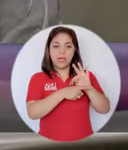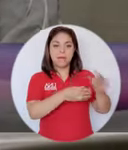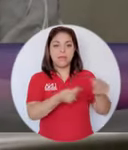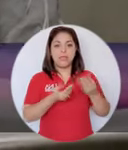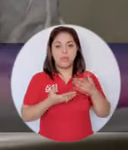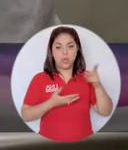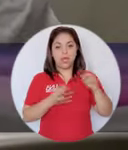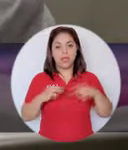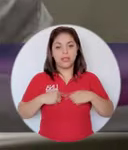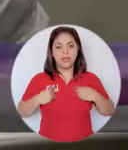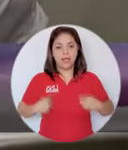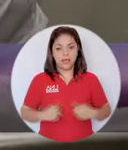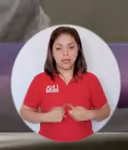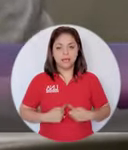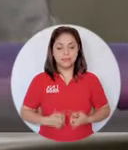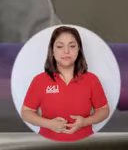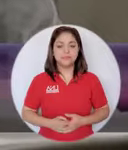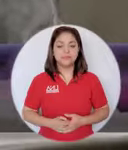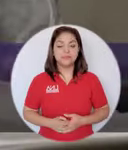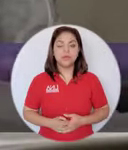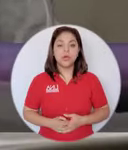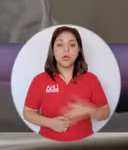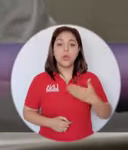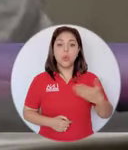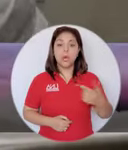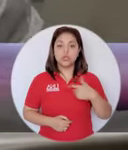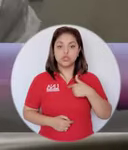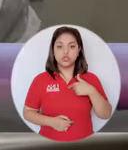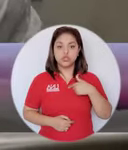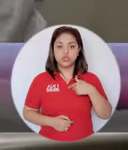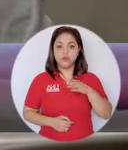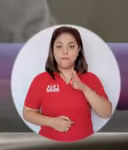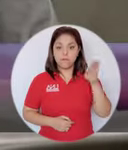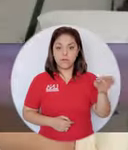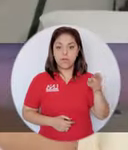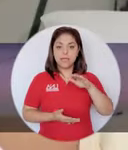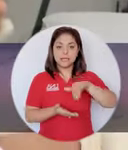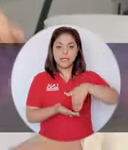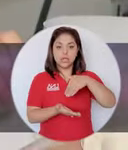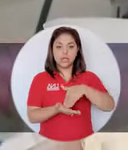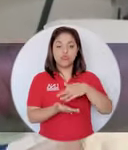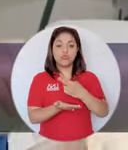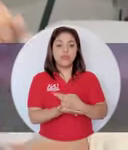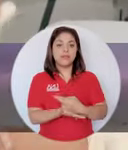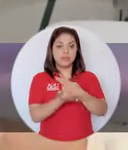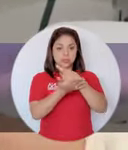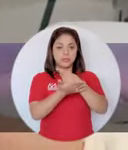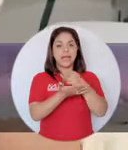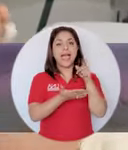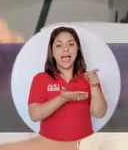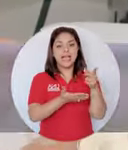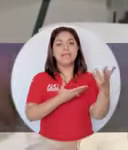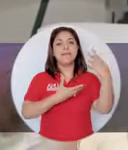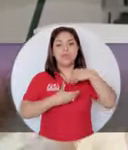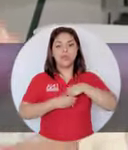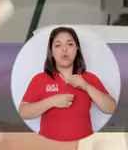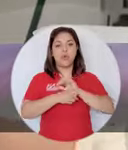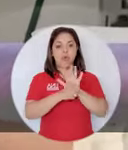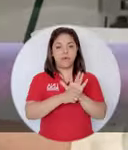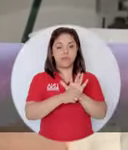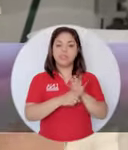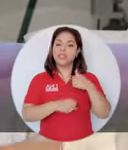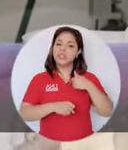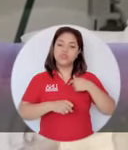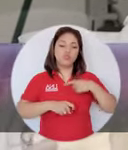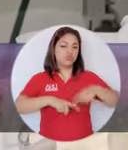terapia pues, que recibí cardíaca. Sí, cuando yo estuve en el centro de rehabilitación fue cuando me dio